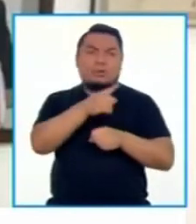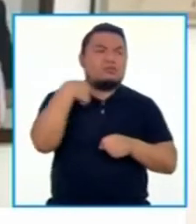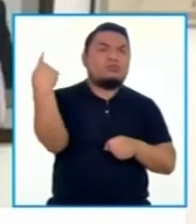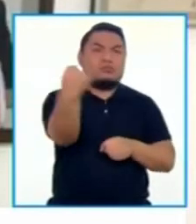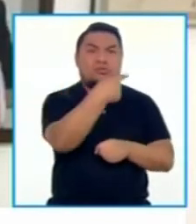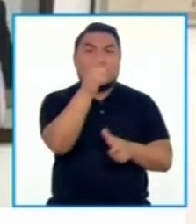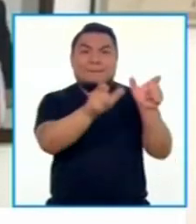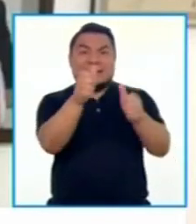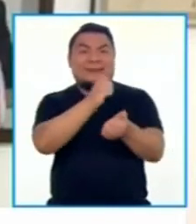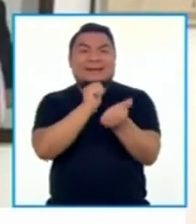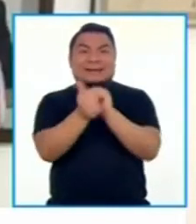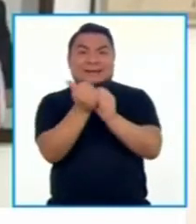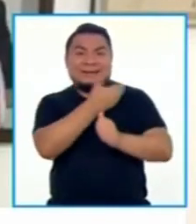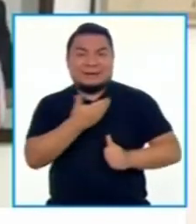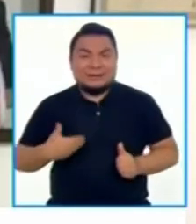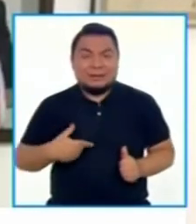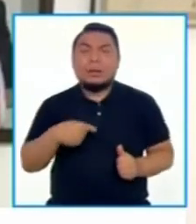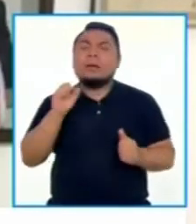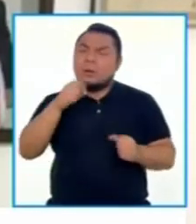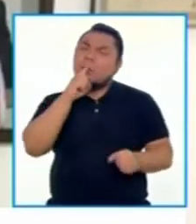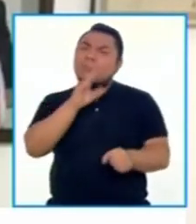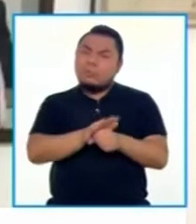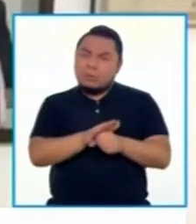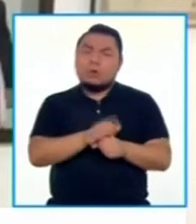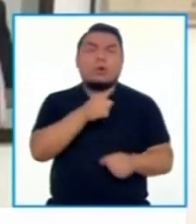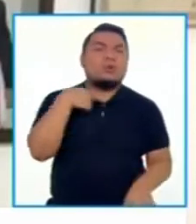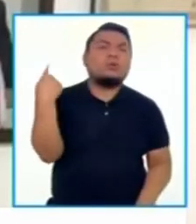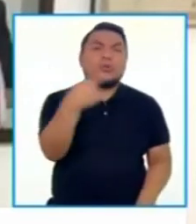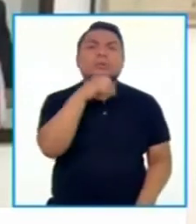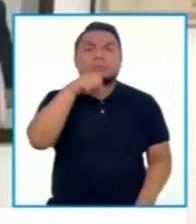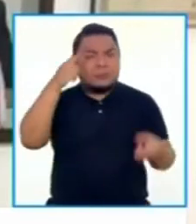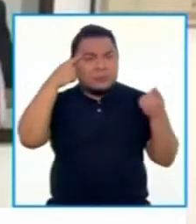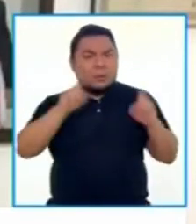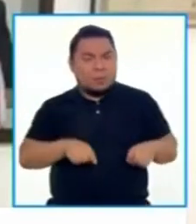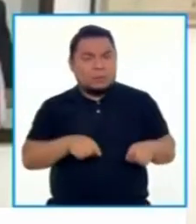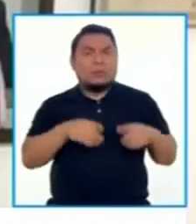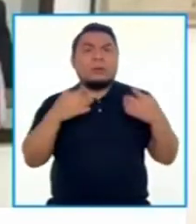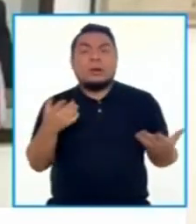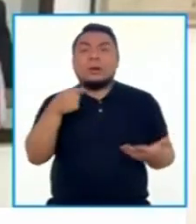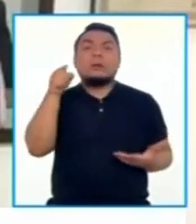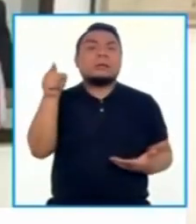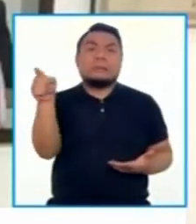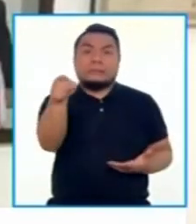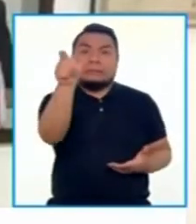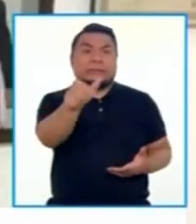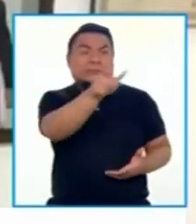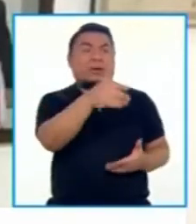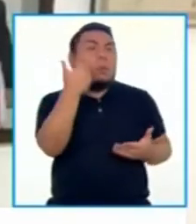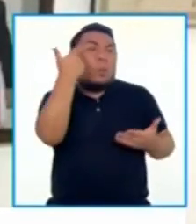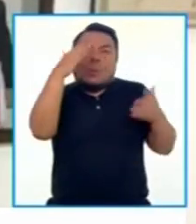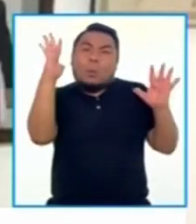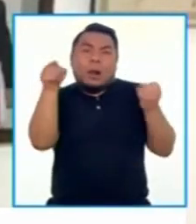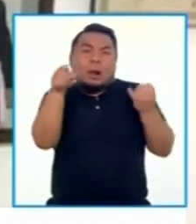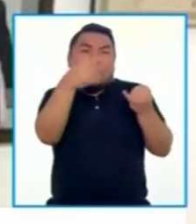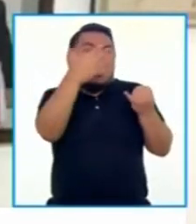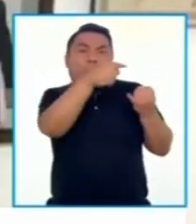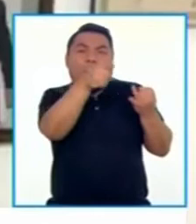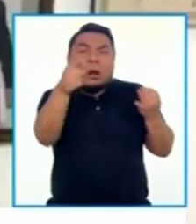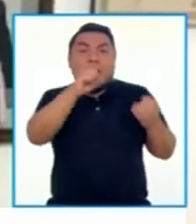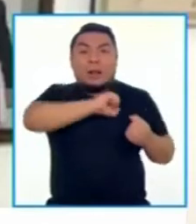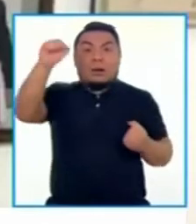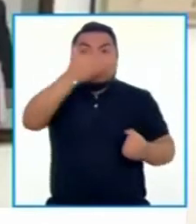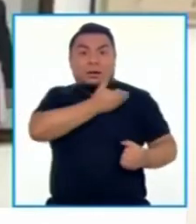Perú entero que todos estamos de acuerdo en que ninguno